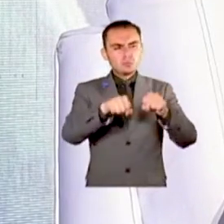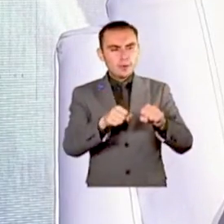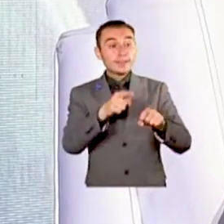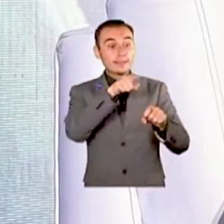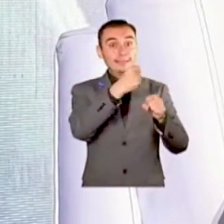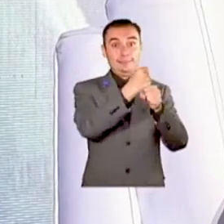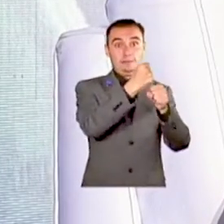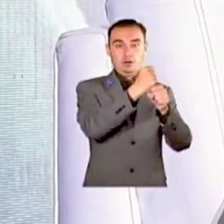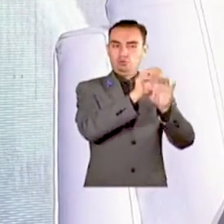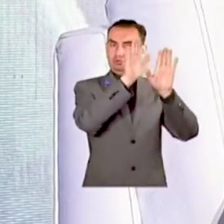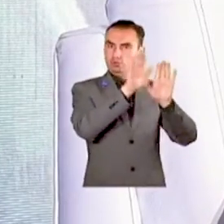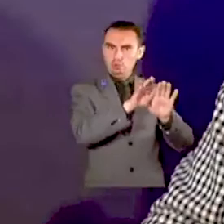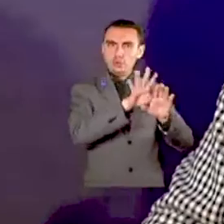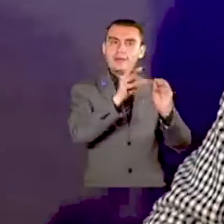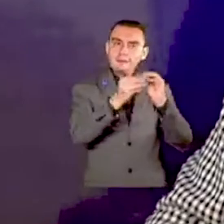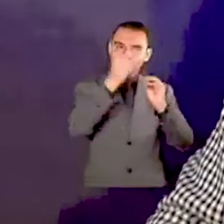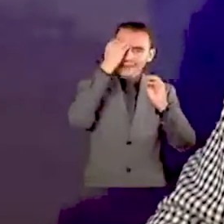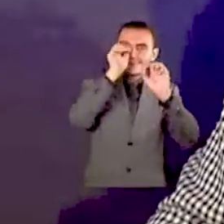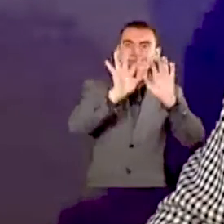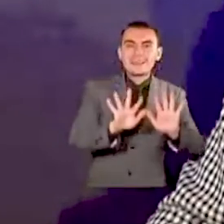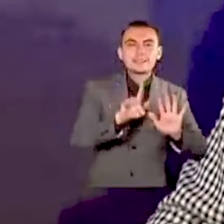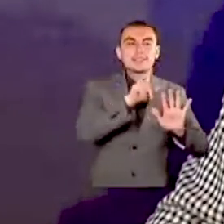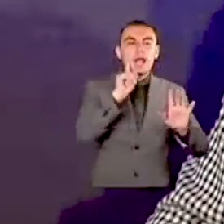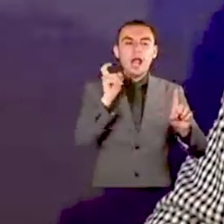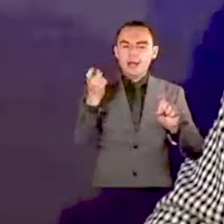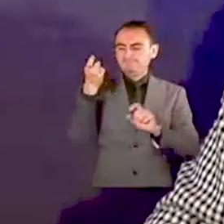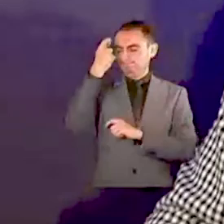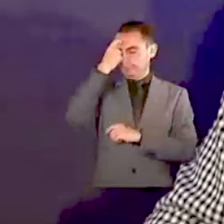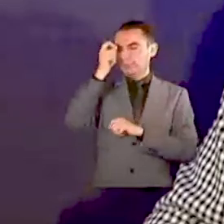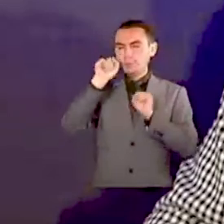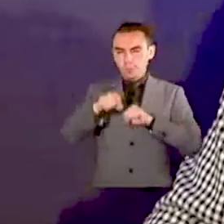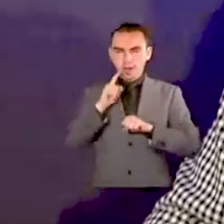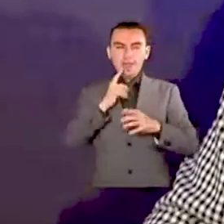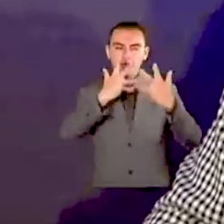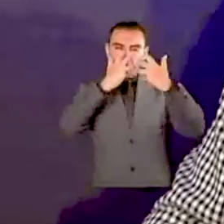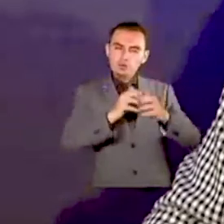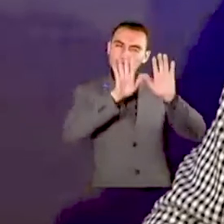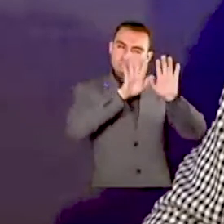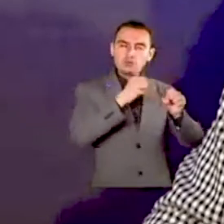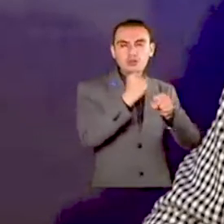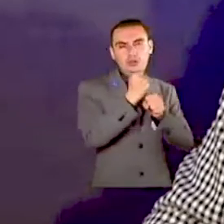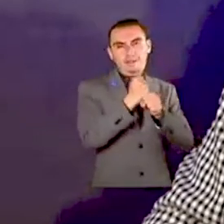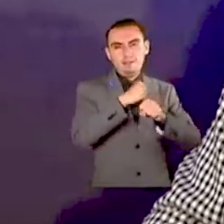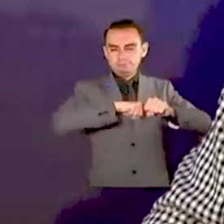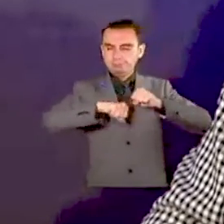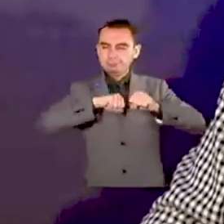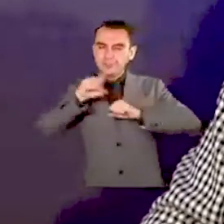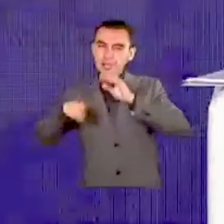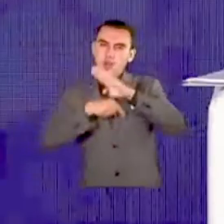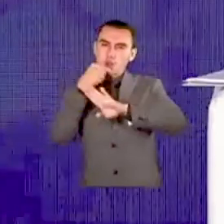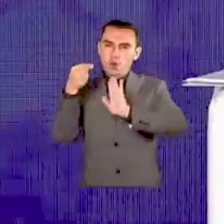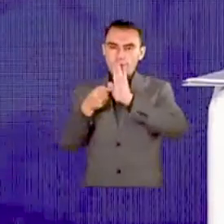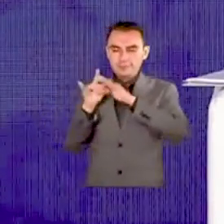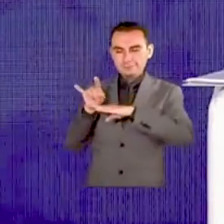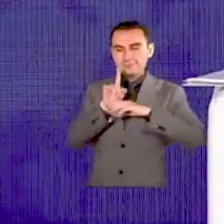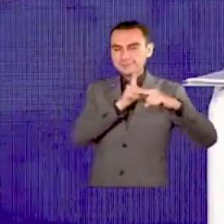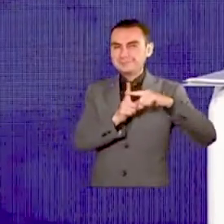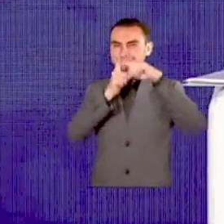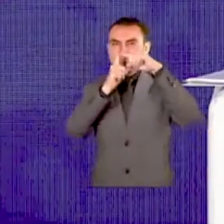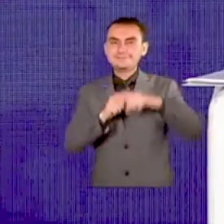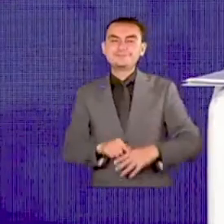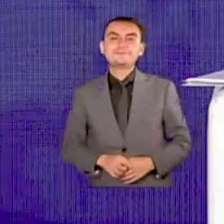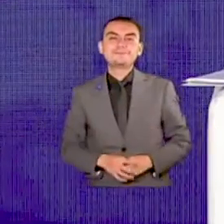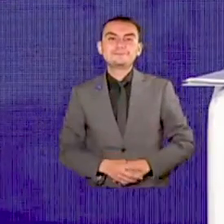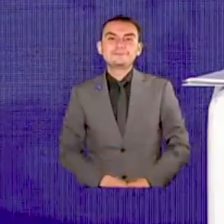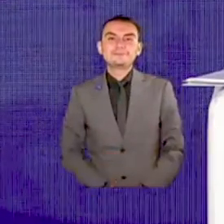trabajo misional, el tema de transparencia no sea olvidado dentro de la función del ente de control de la Procuraduría General de la